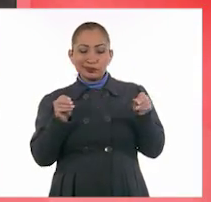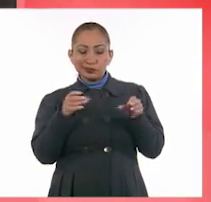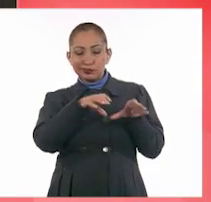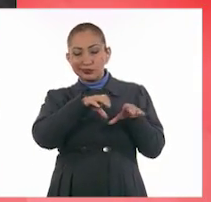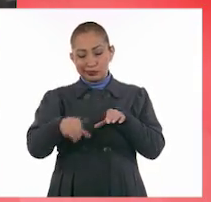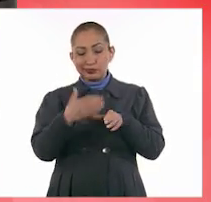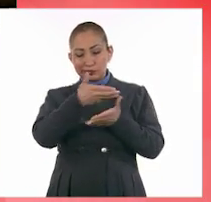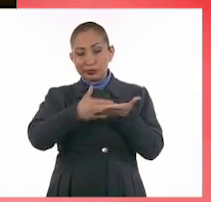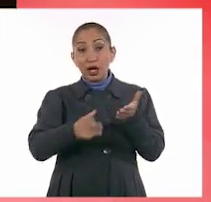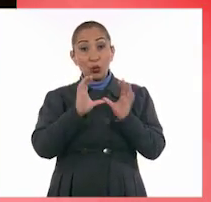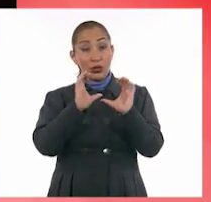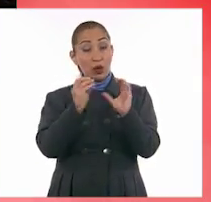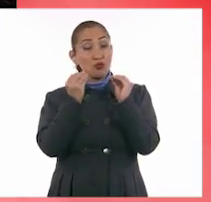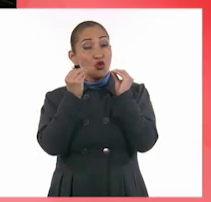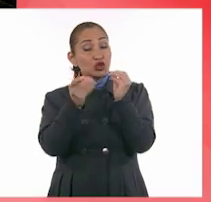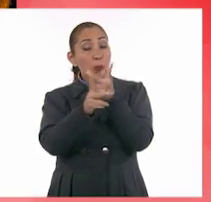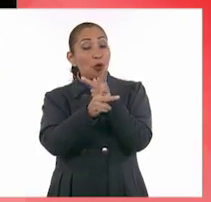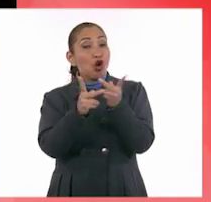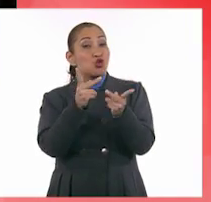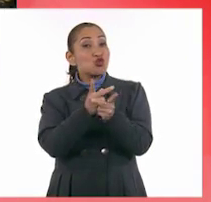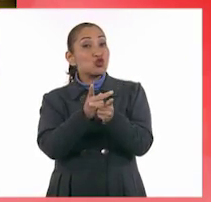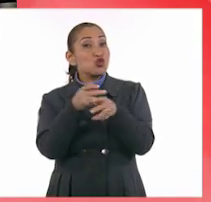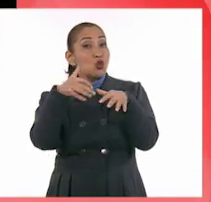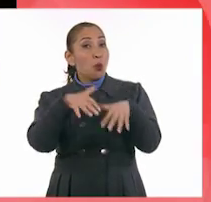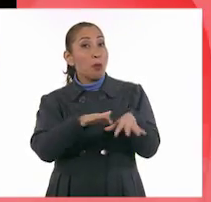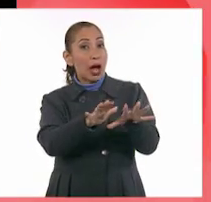partidor. Entonces cuidamos mucho lo que es el producto de mar